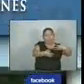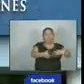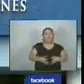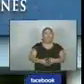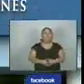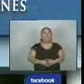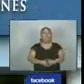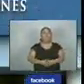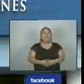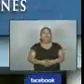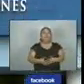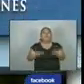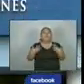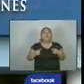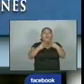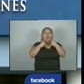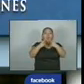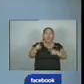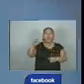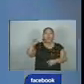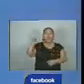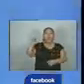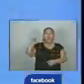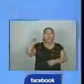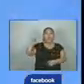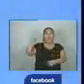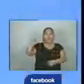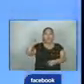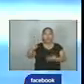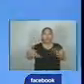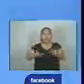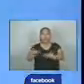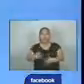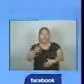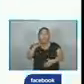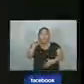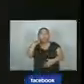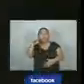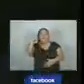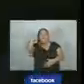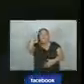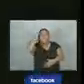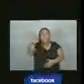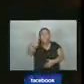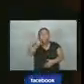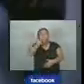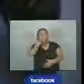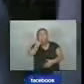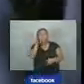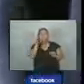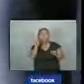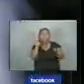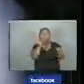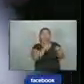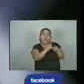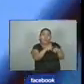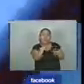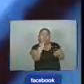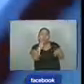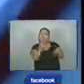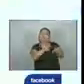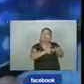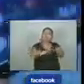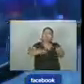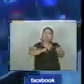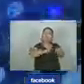Nacional. Se instruyó a Conatel para registrar la comercialización de los SIM al sistema financiero, a que pueda identificar a quién van los depósitos